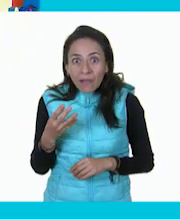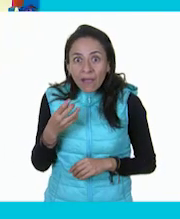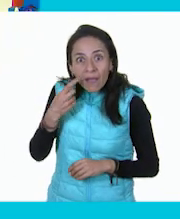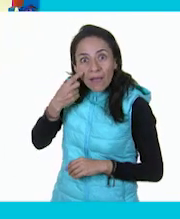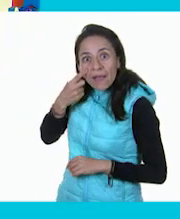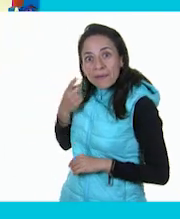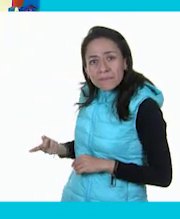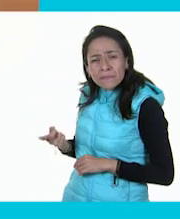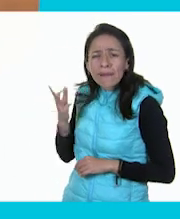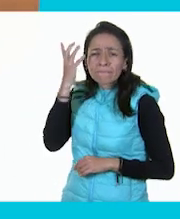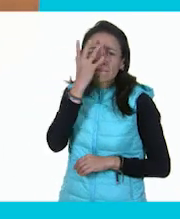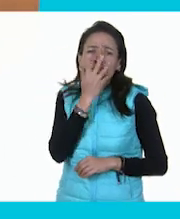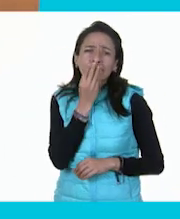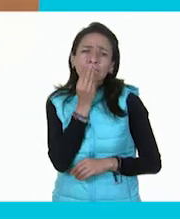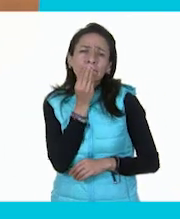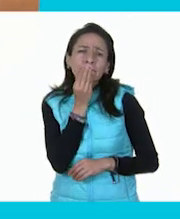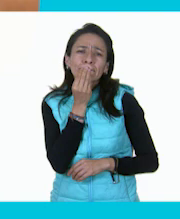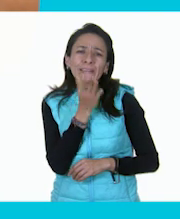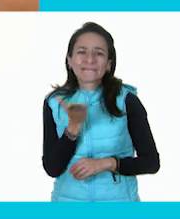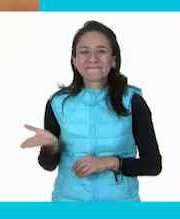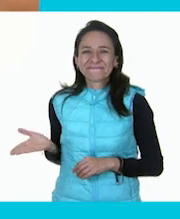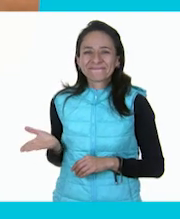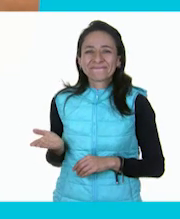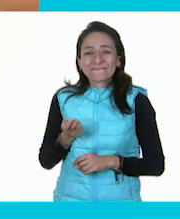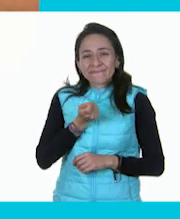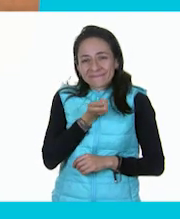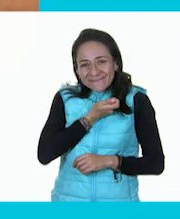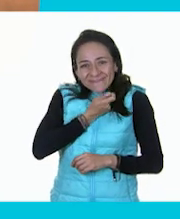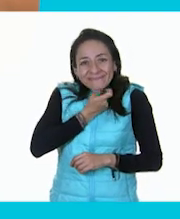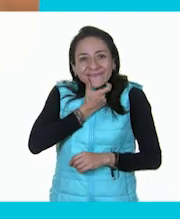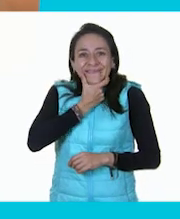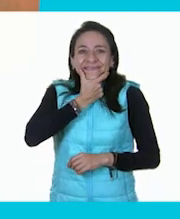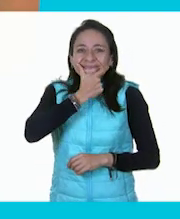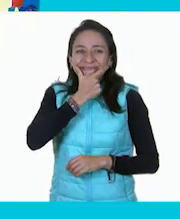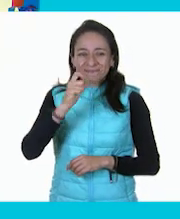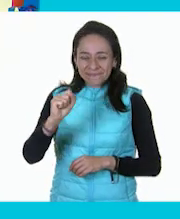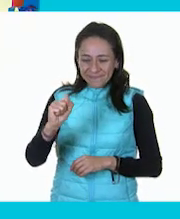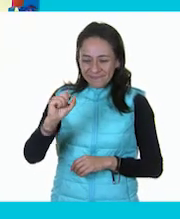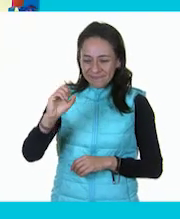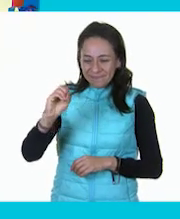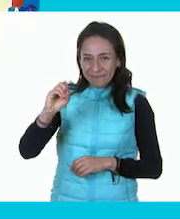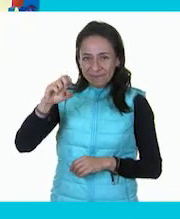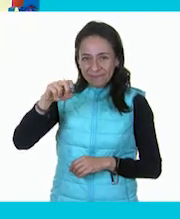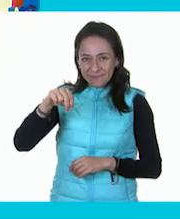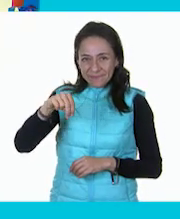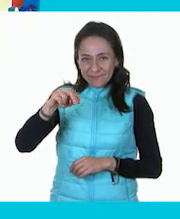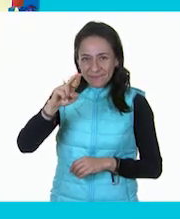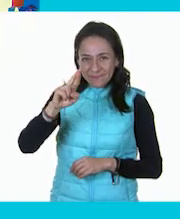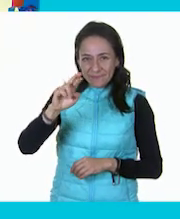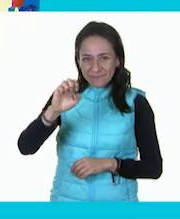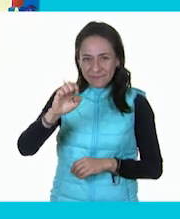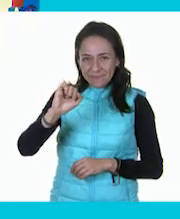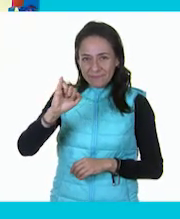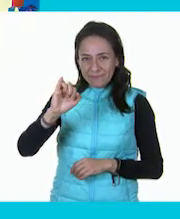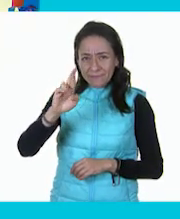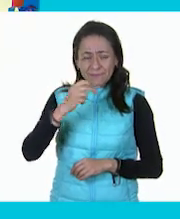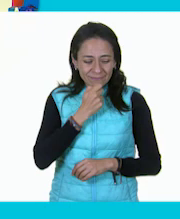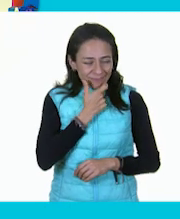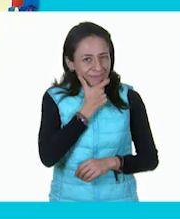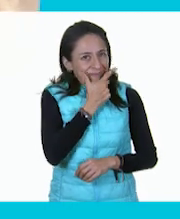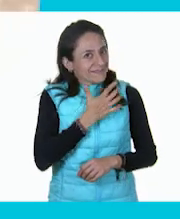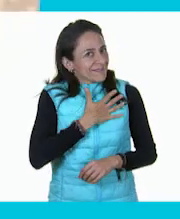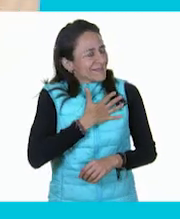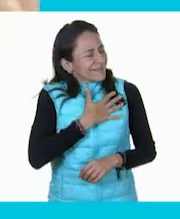¡Miren! ¡Qué lindo! Sonreír. Ay, perfecto. Me encanta sonreír. Me toca.